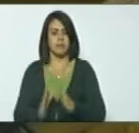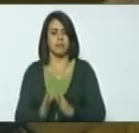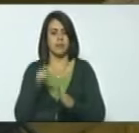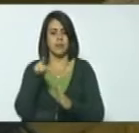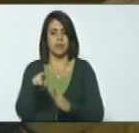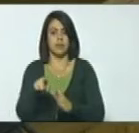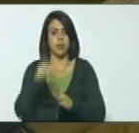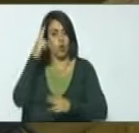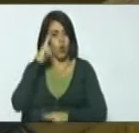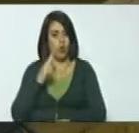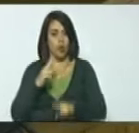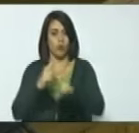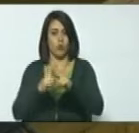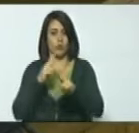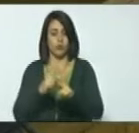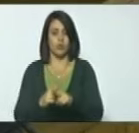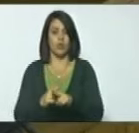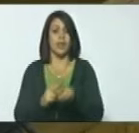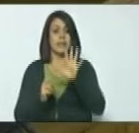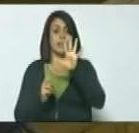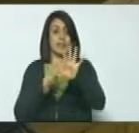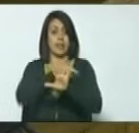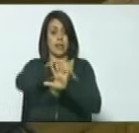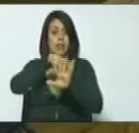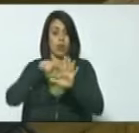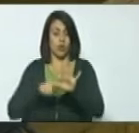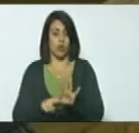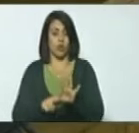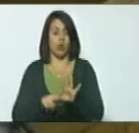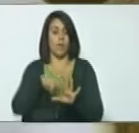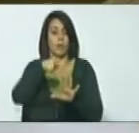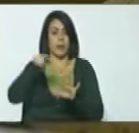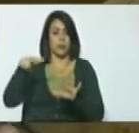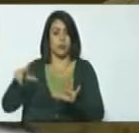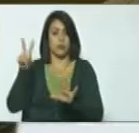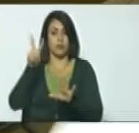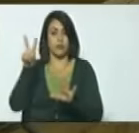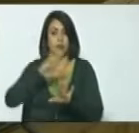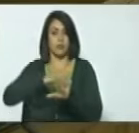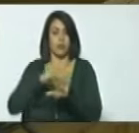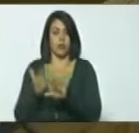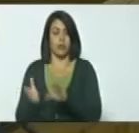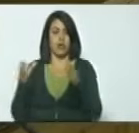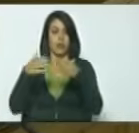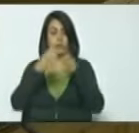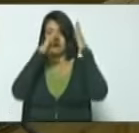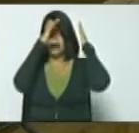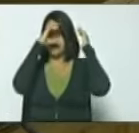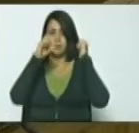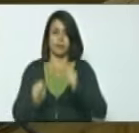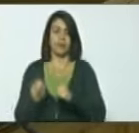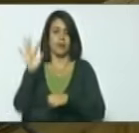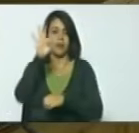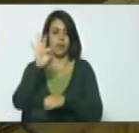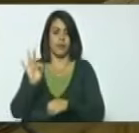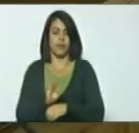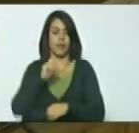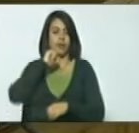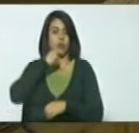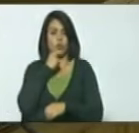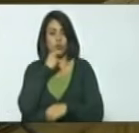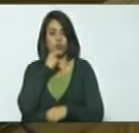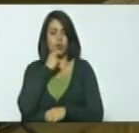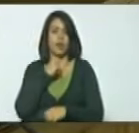conferimiento de la condecoración a 5 funcionarios del Estado venezolano por parte de la Embajada de la Federación de